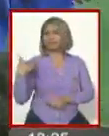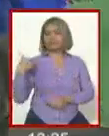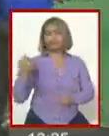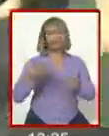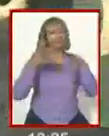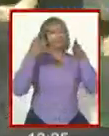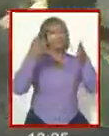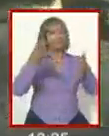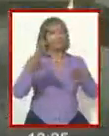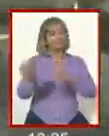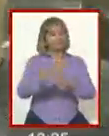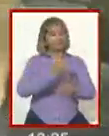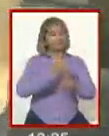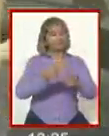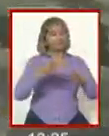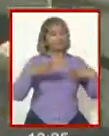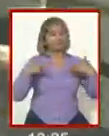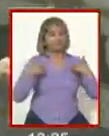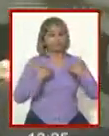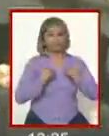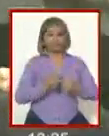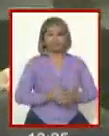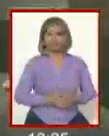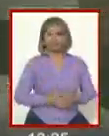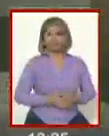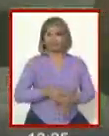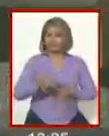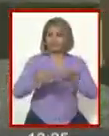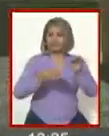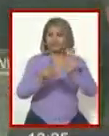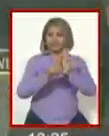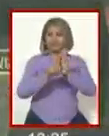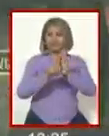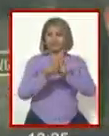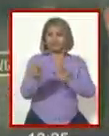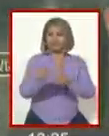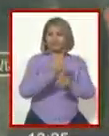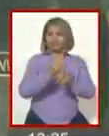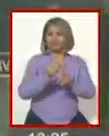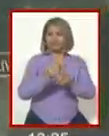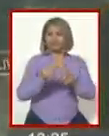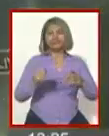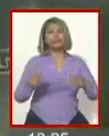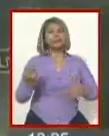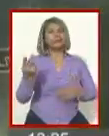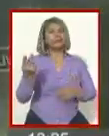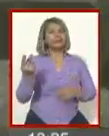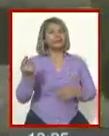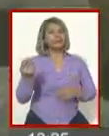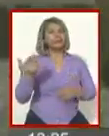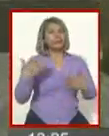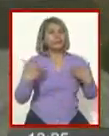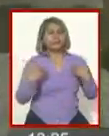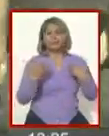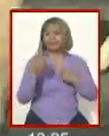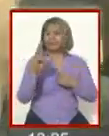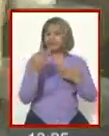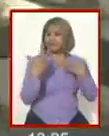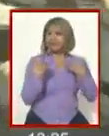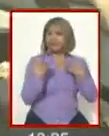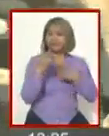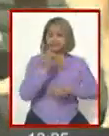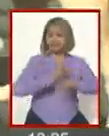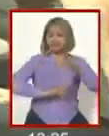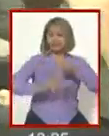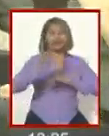propietarios abandonen y maltraten a sus animalitos. Socializar la ley del maltrato canino, que es muy importante, que tengamos nosotros